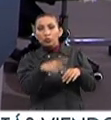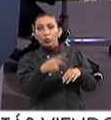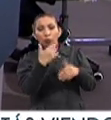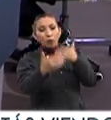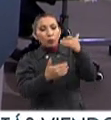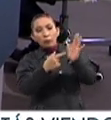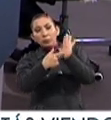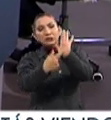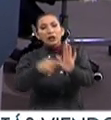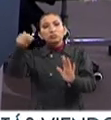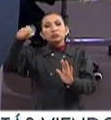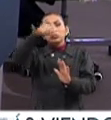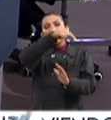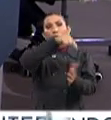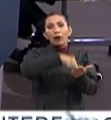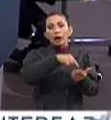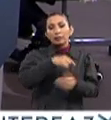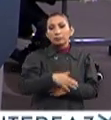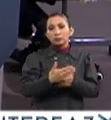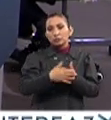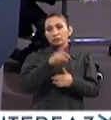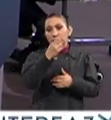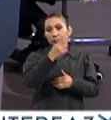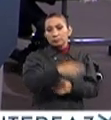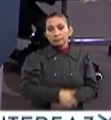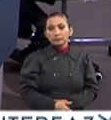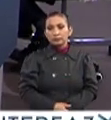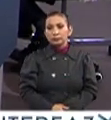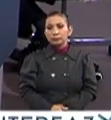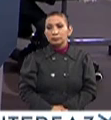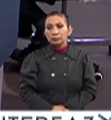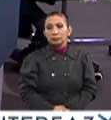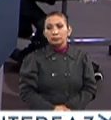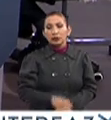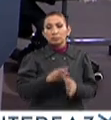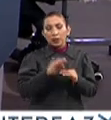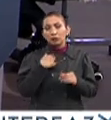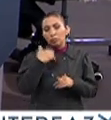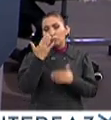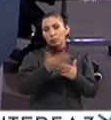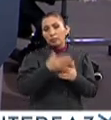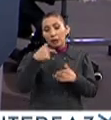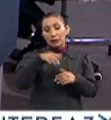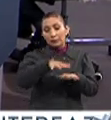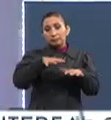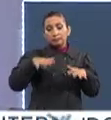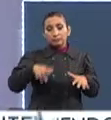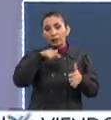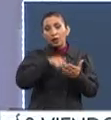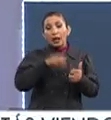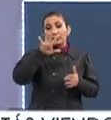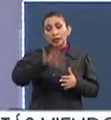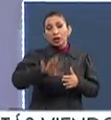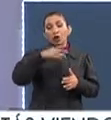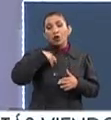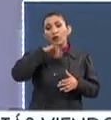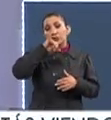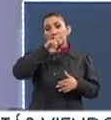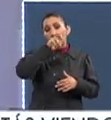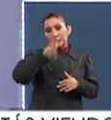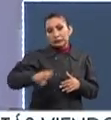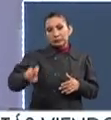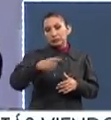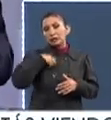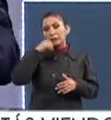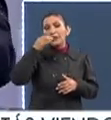te vas a ir presentando, además de este próximo 25. Nos comentas que te presentas en este gran lugar, el 5 Jazz, pero también